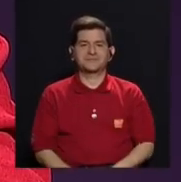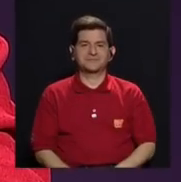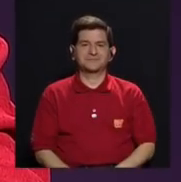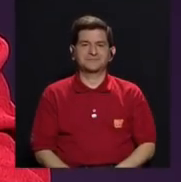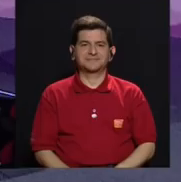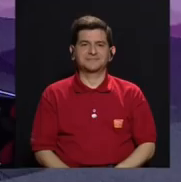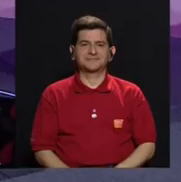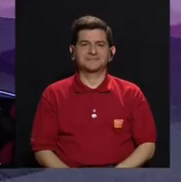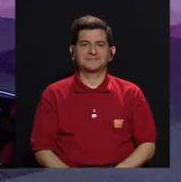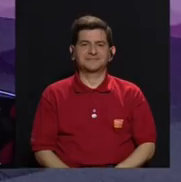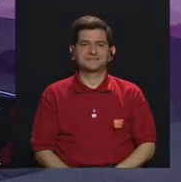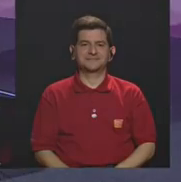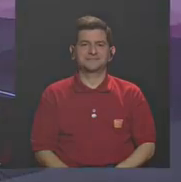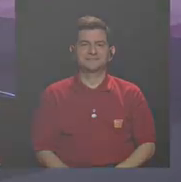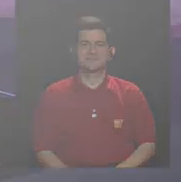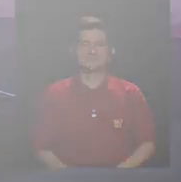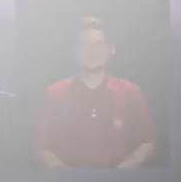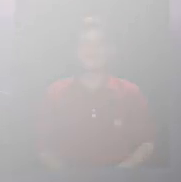luego